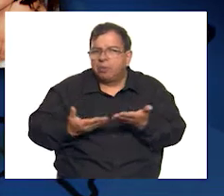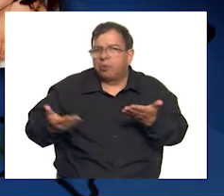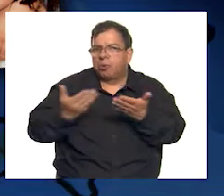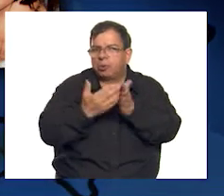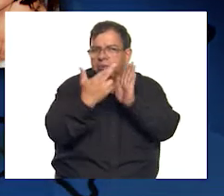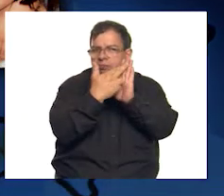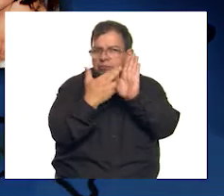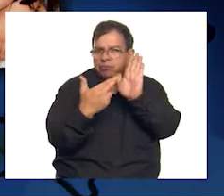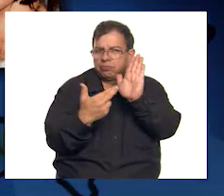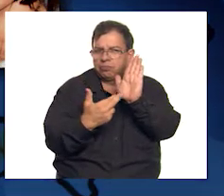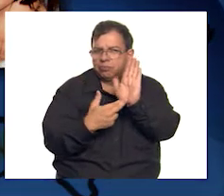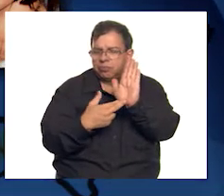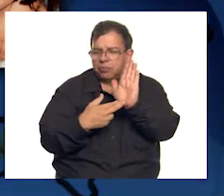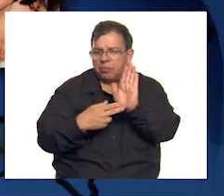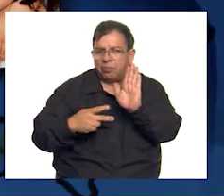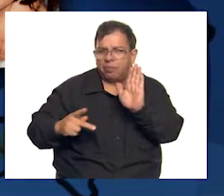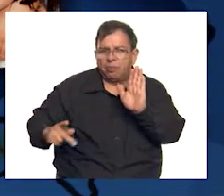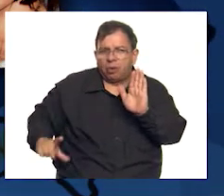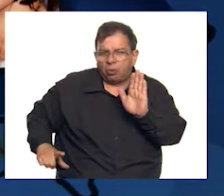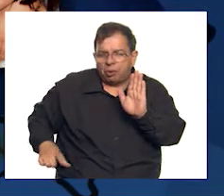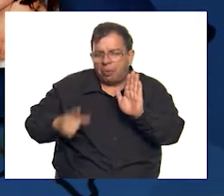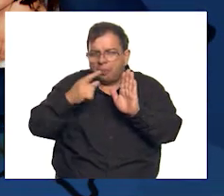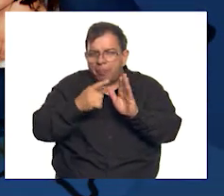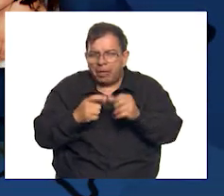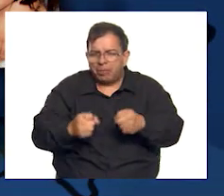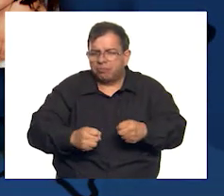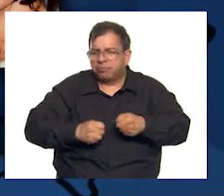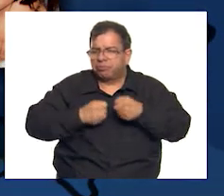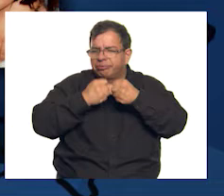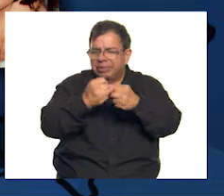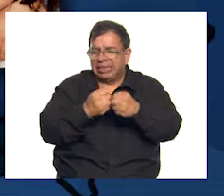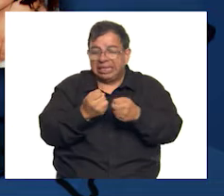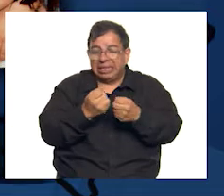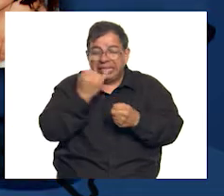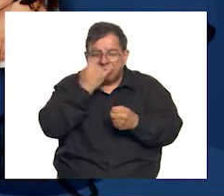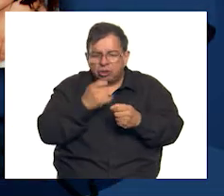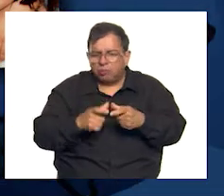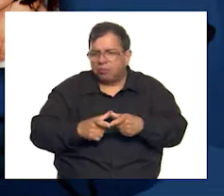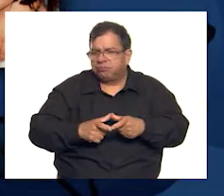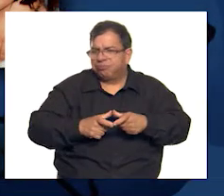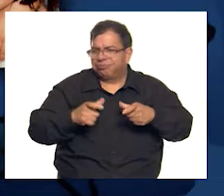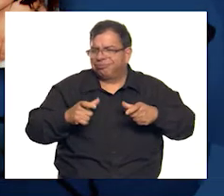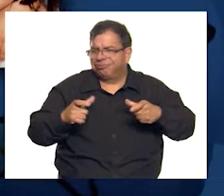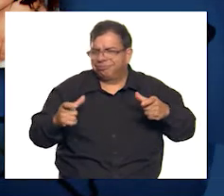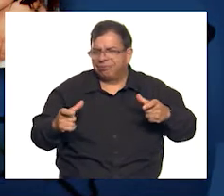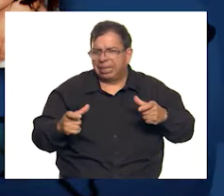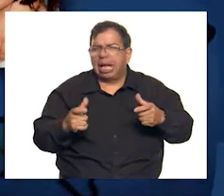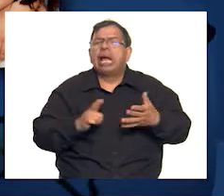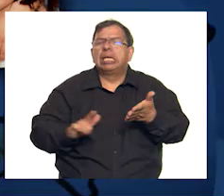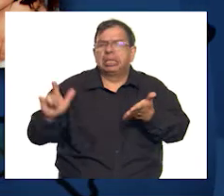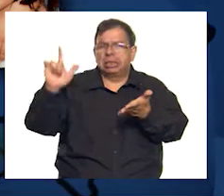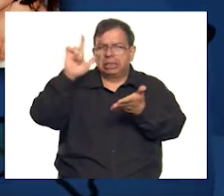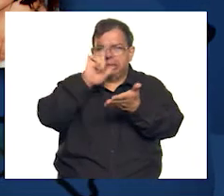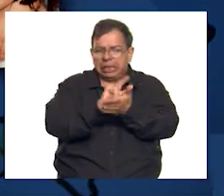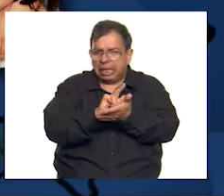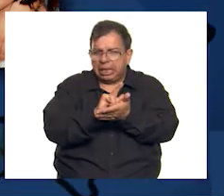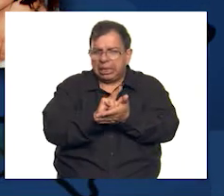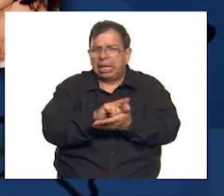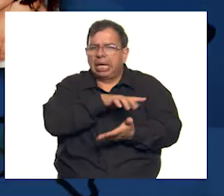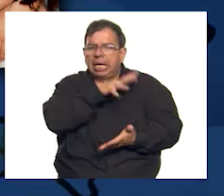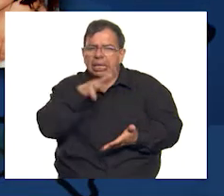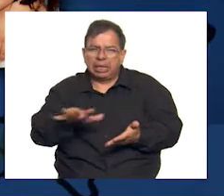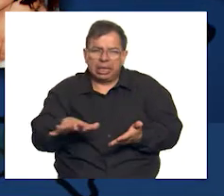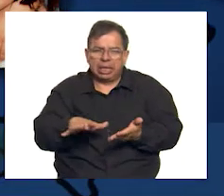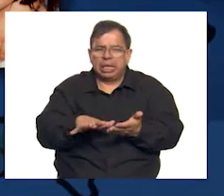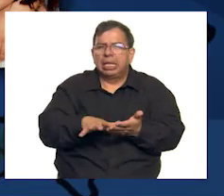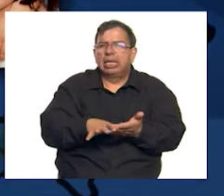propicien el fortalecimiento, la revitalización y el desarrollo de las mismas, tal como lo señala la Ley General de Derechos Lingüísticos de los